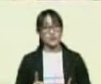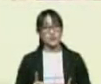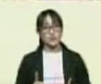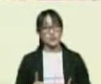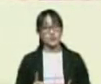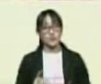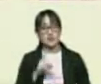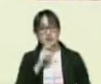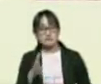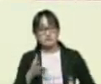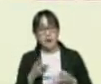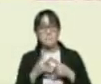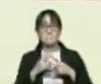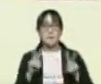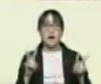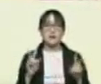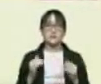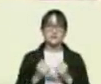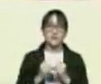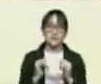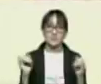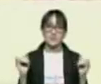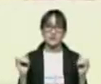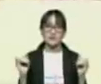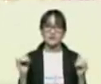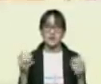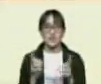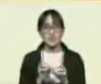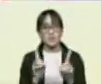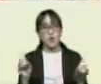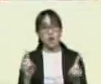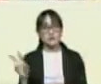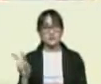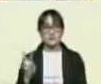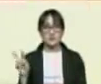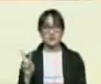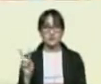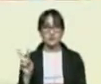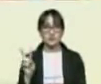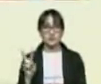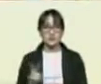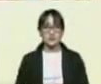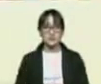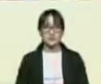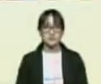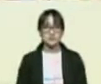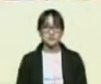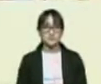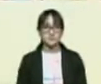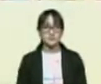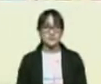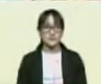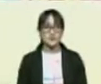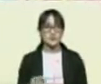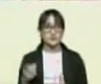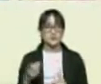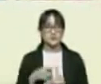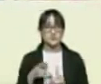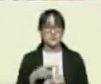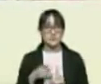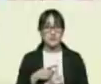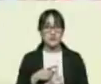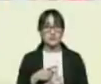paz, de la independencia y de la democracia venezolana. Es lo primero que vamos a